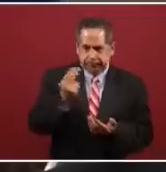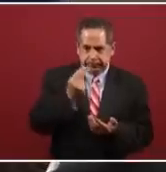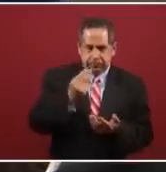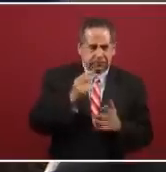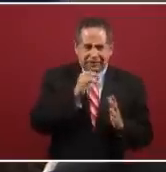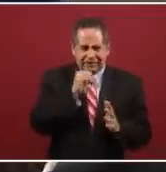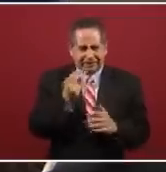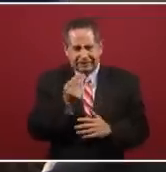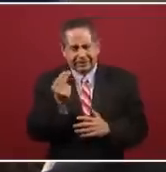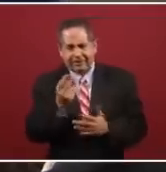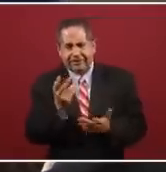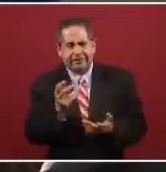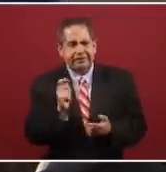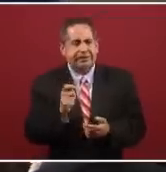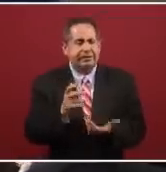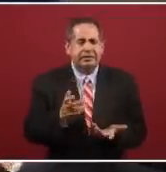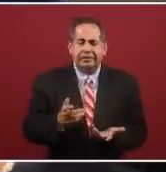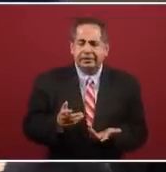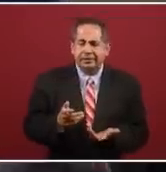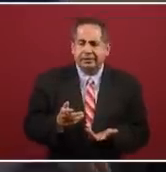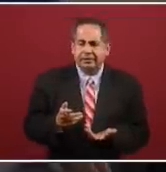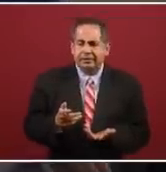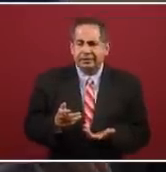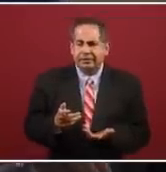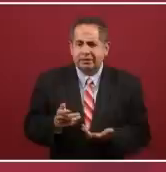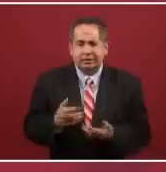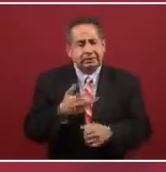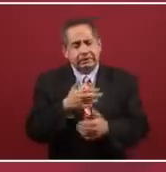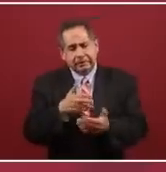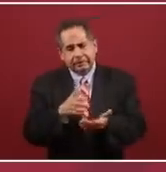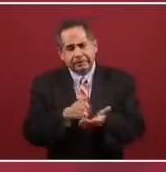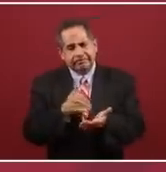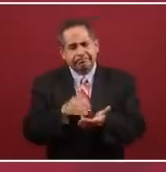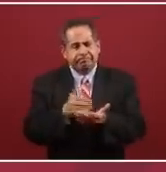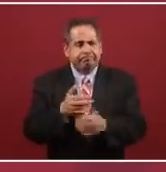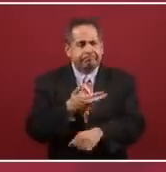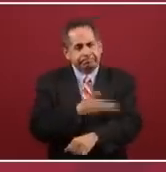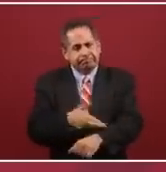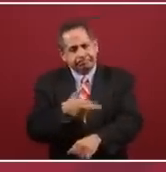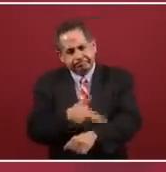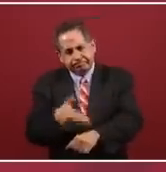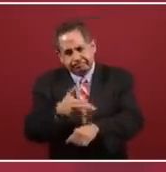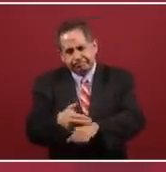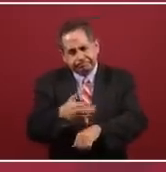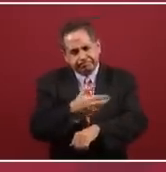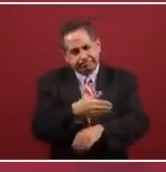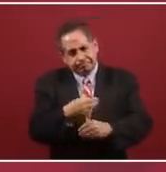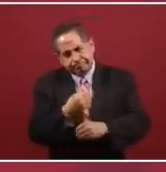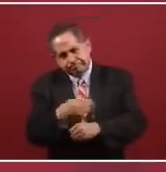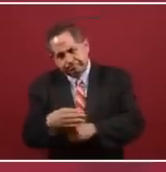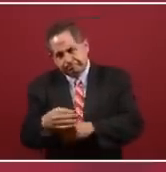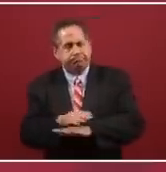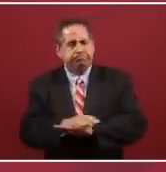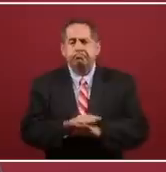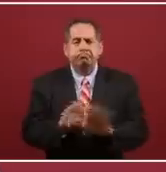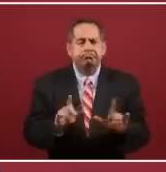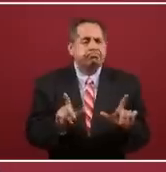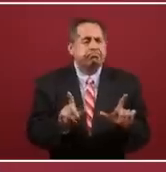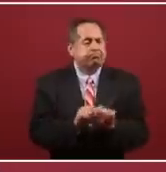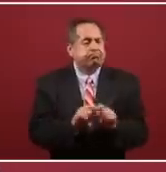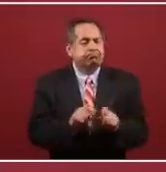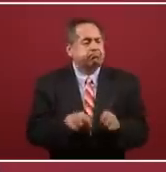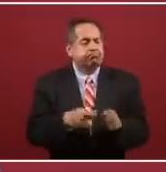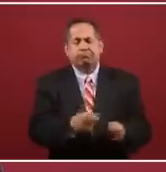necesidad de mucho trámite en su